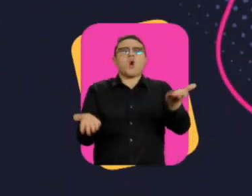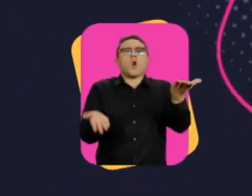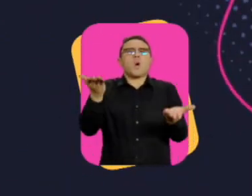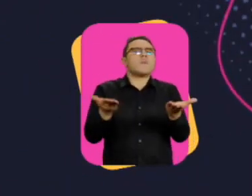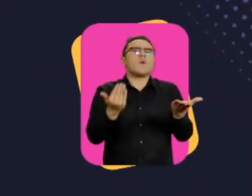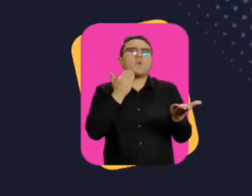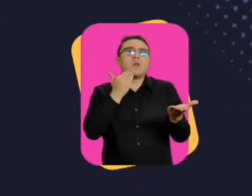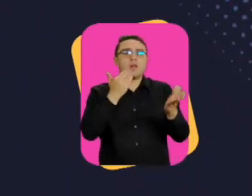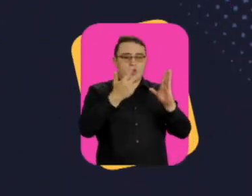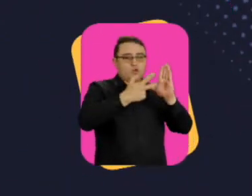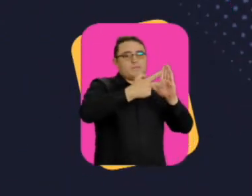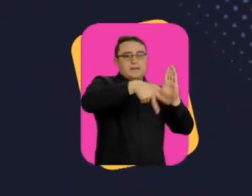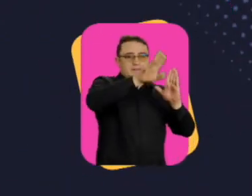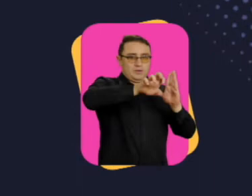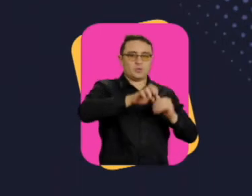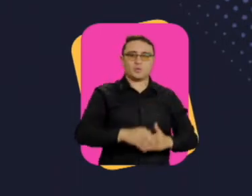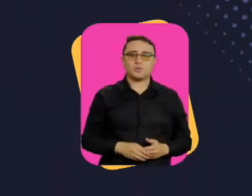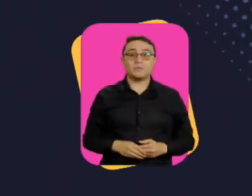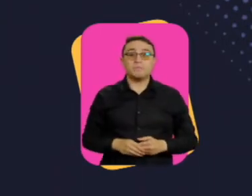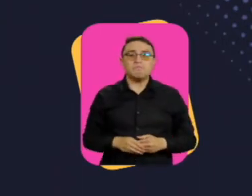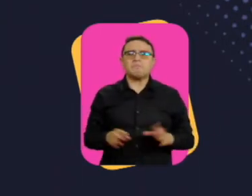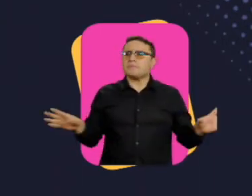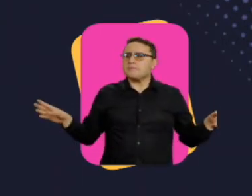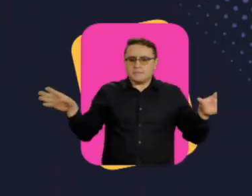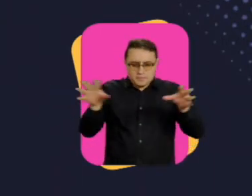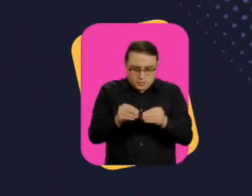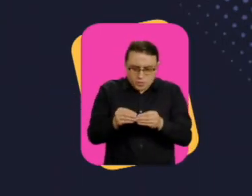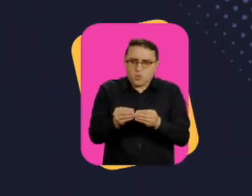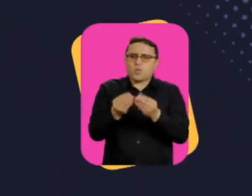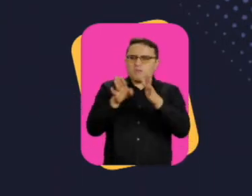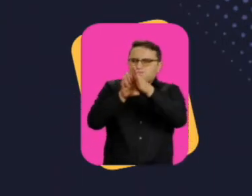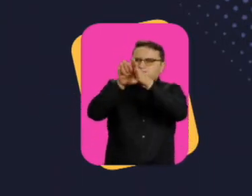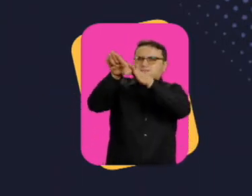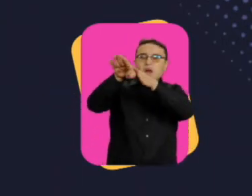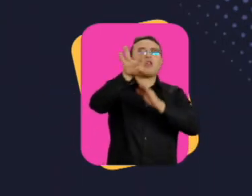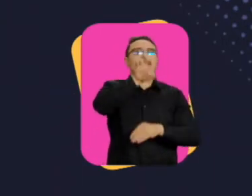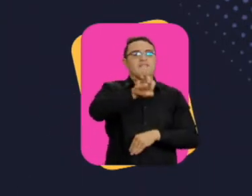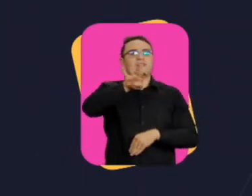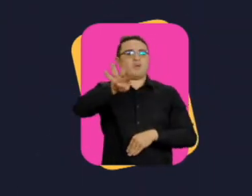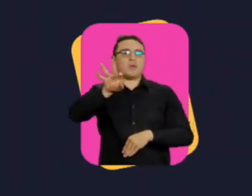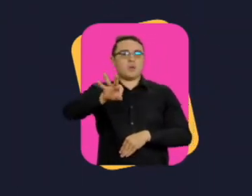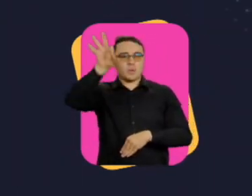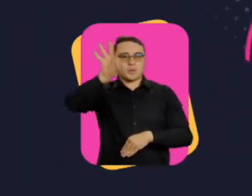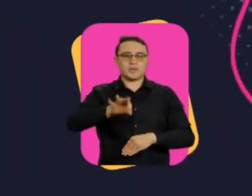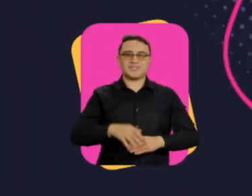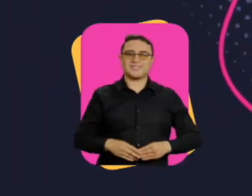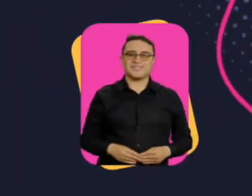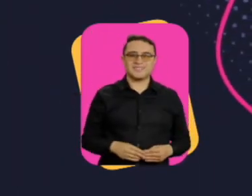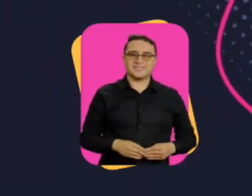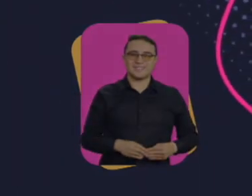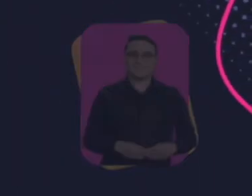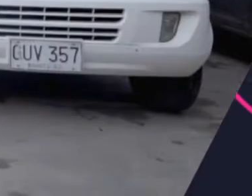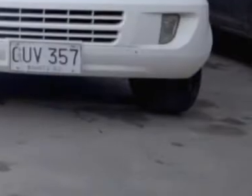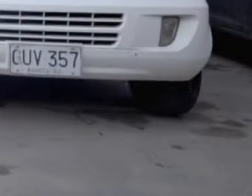a la vigencia 2019, para un total de 94%.